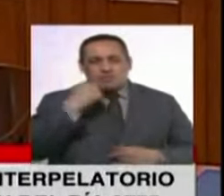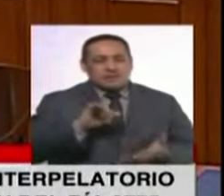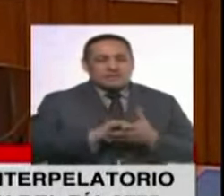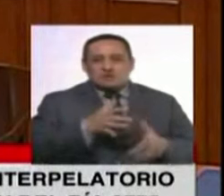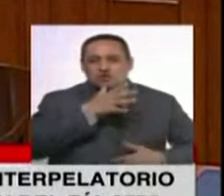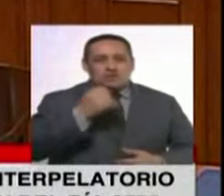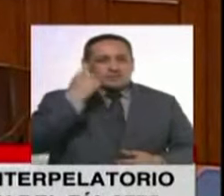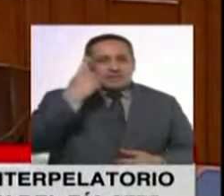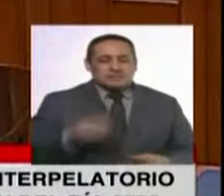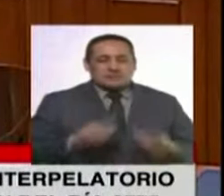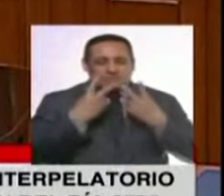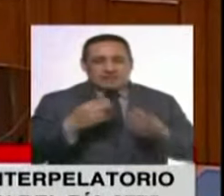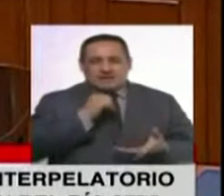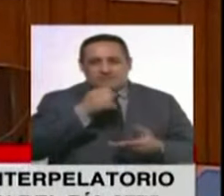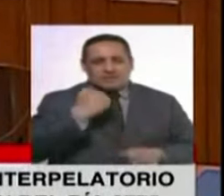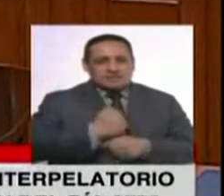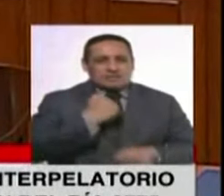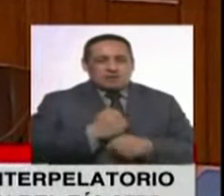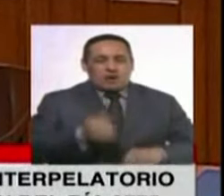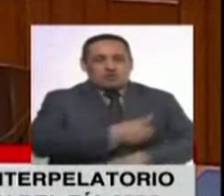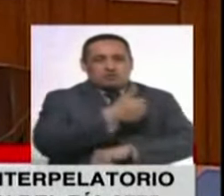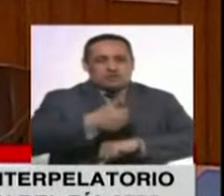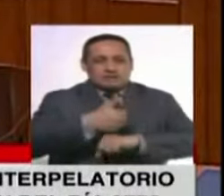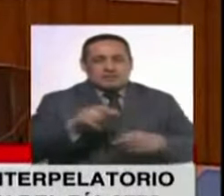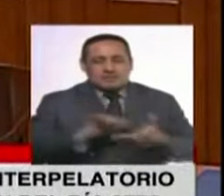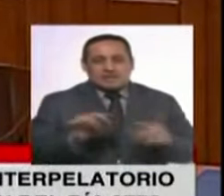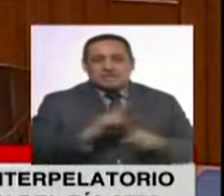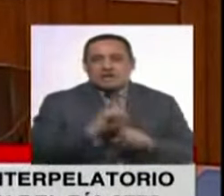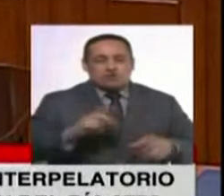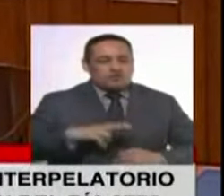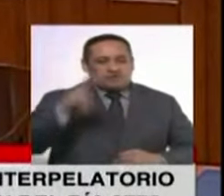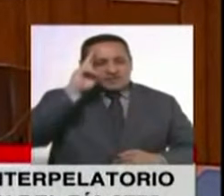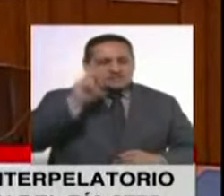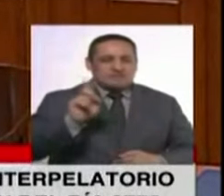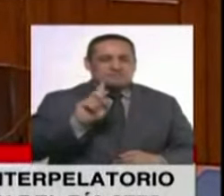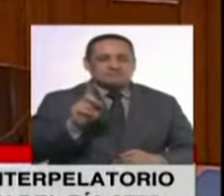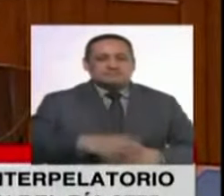no entienden la inacción de sus autoridades en las que ya no confían